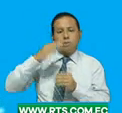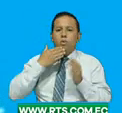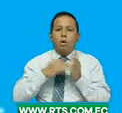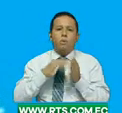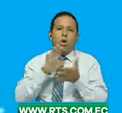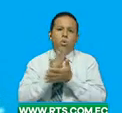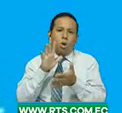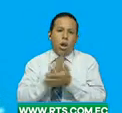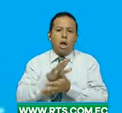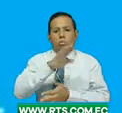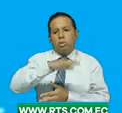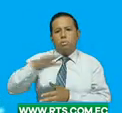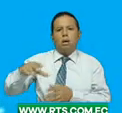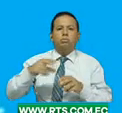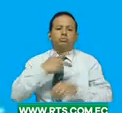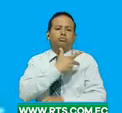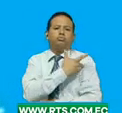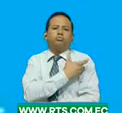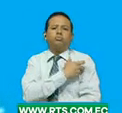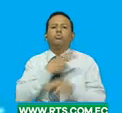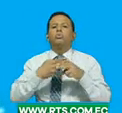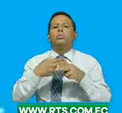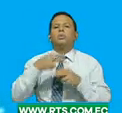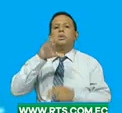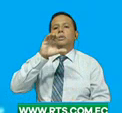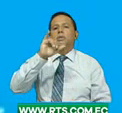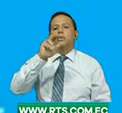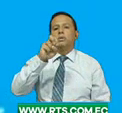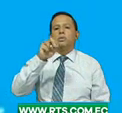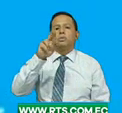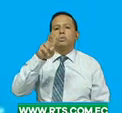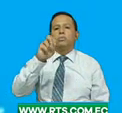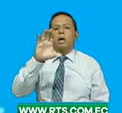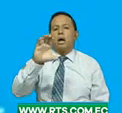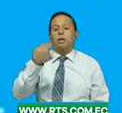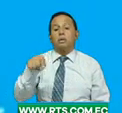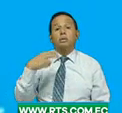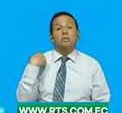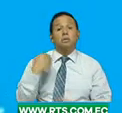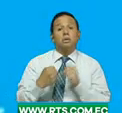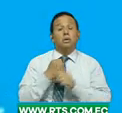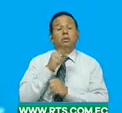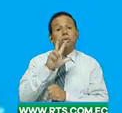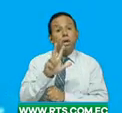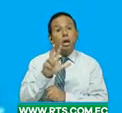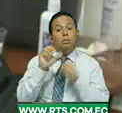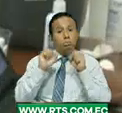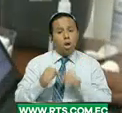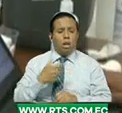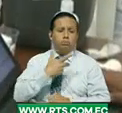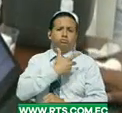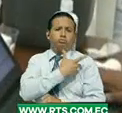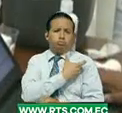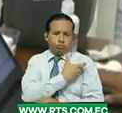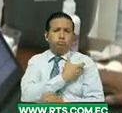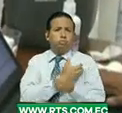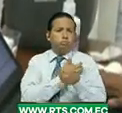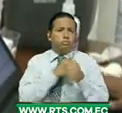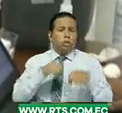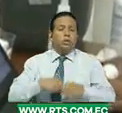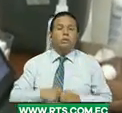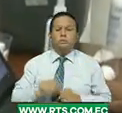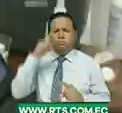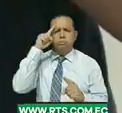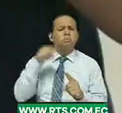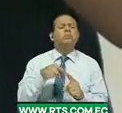vacunas Sinovac van a poder ser cubiertos. Desde los 3 años los niños ya van a poder vacunarse con esta vacuna. Explicó que el objetivo es